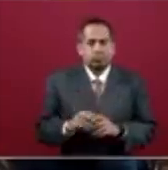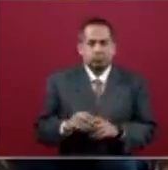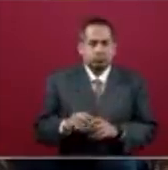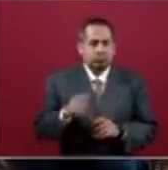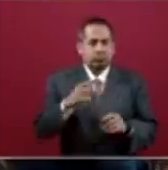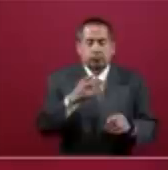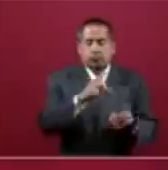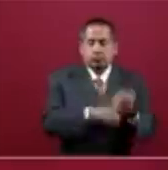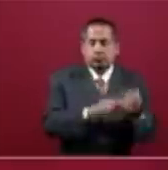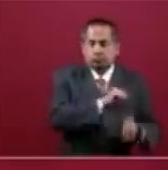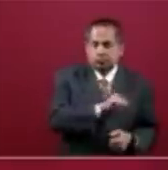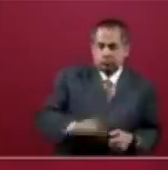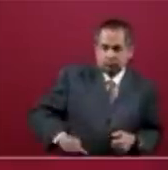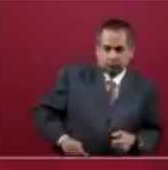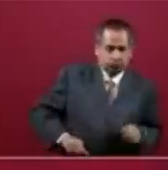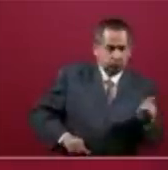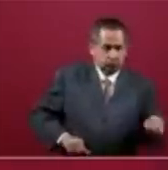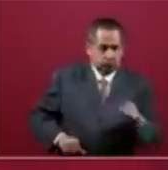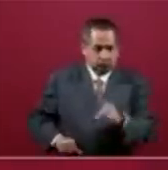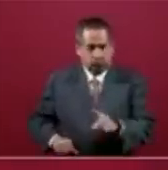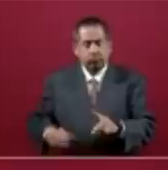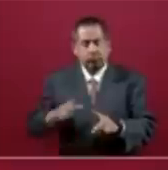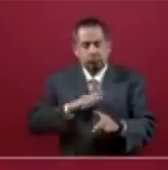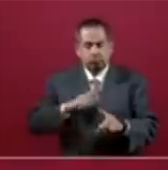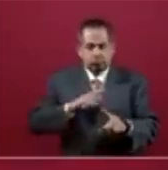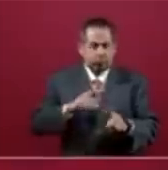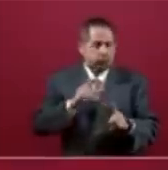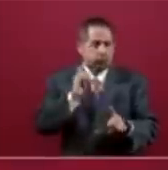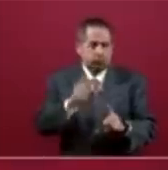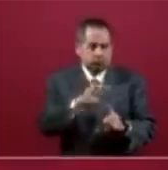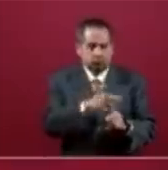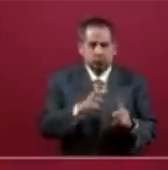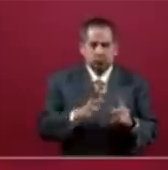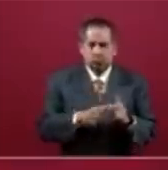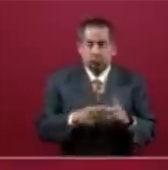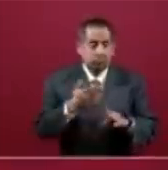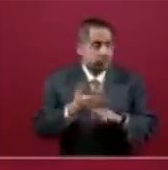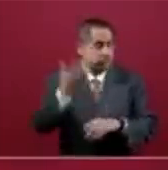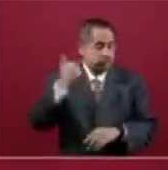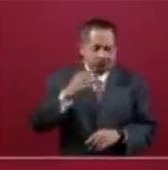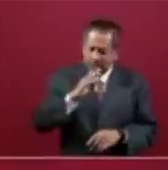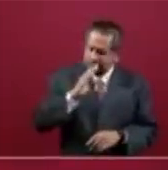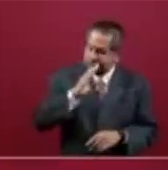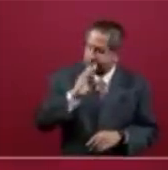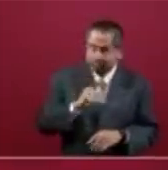alcaldías, antes delegaciones, que estaba muy